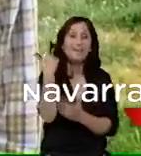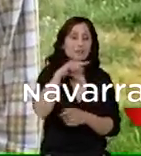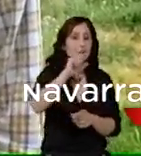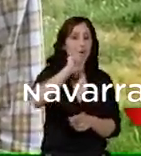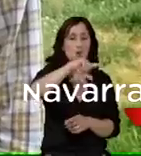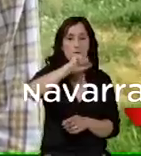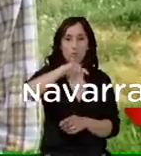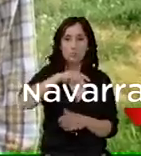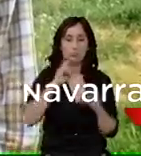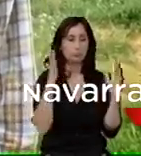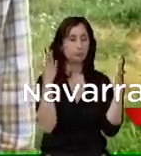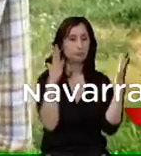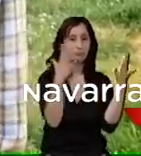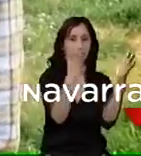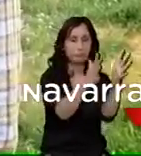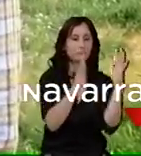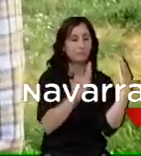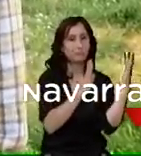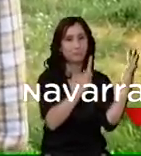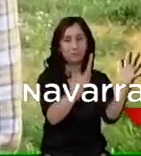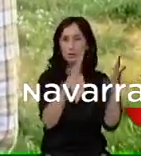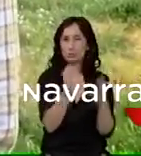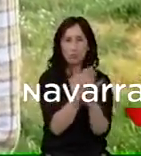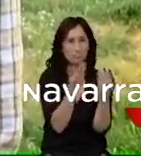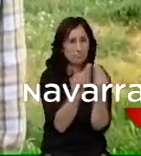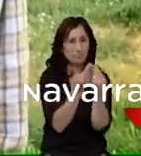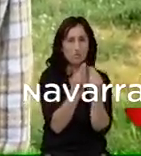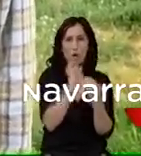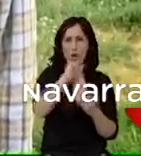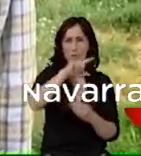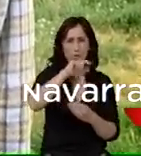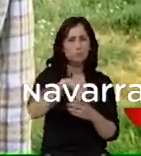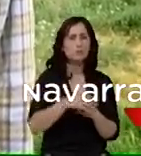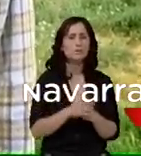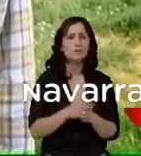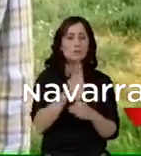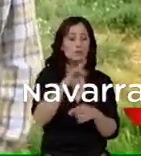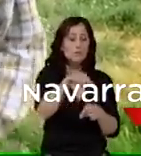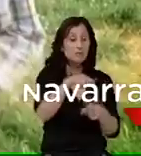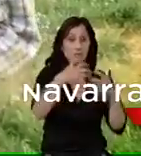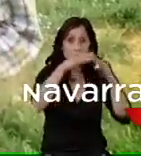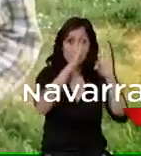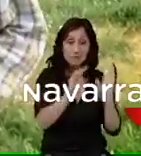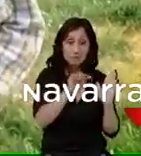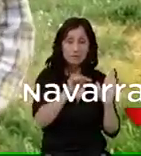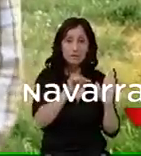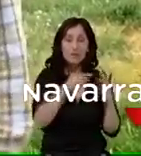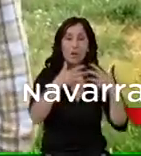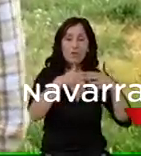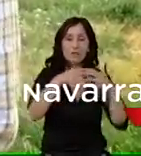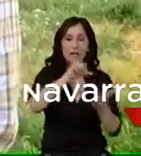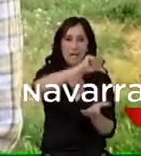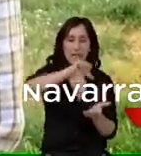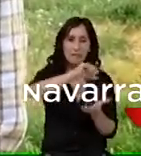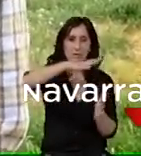Toda esta zona estaba llena de olivos y este era el trujal que elaboraba